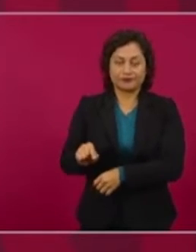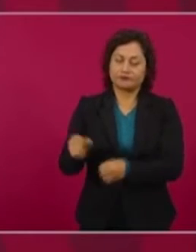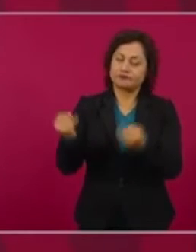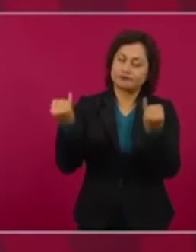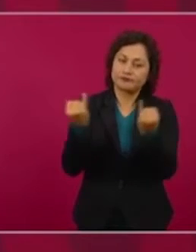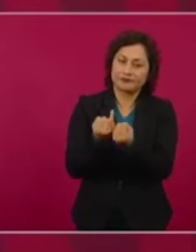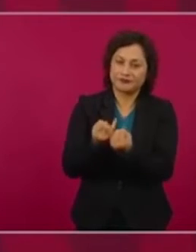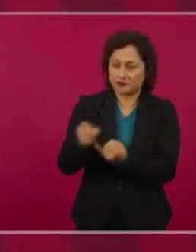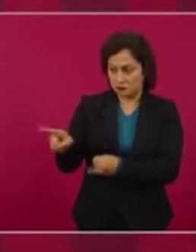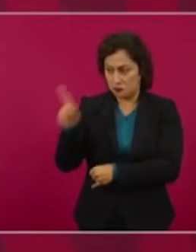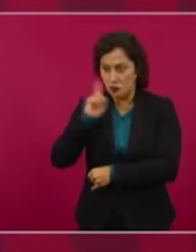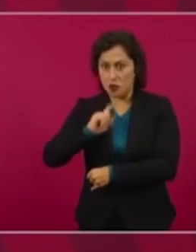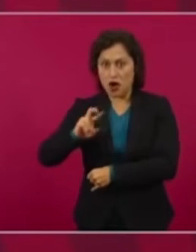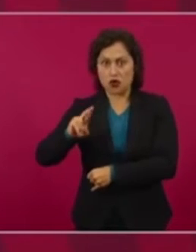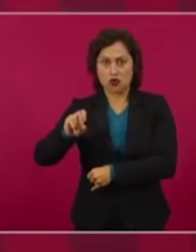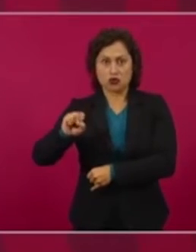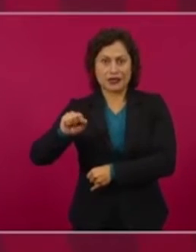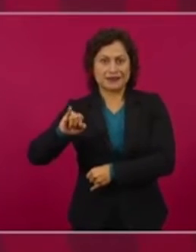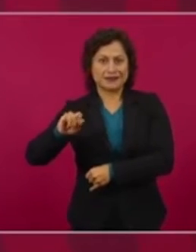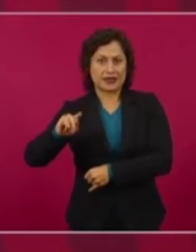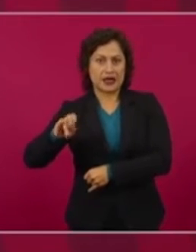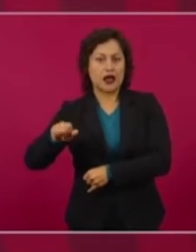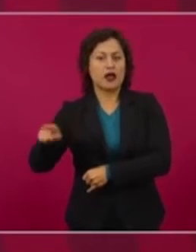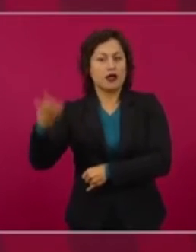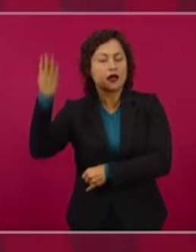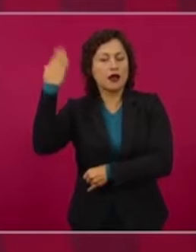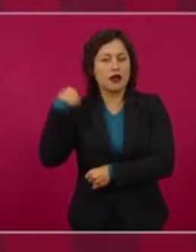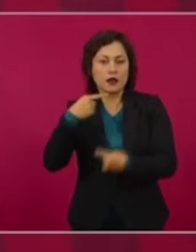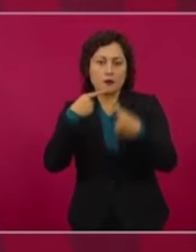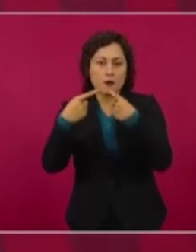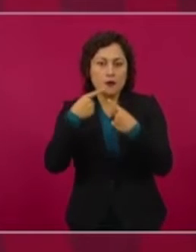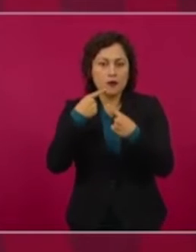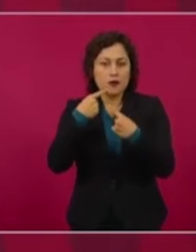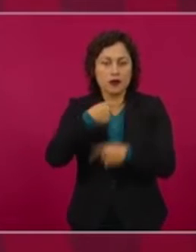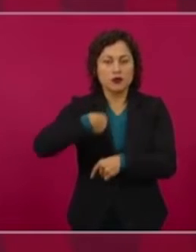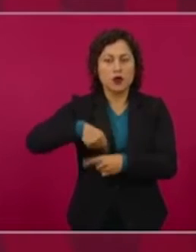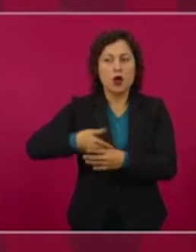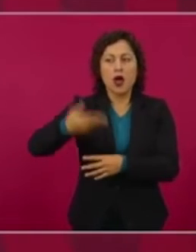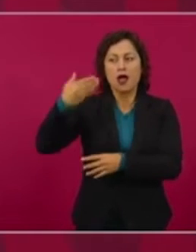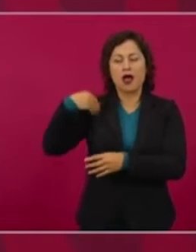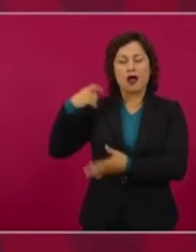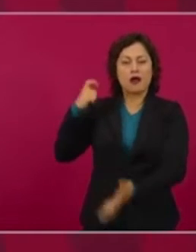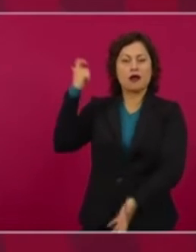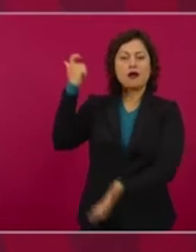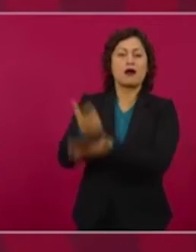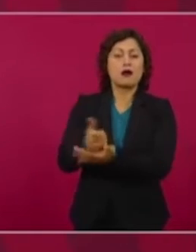la negociación. Tenemos que pagar 16,000 millones de pesos